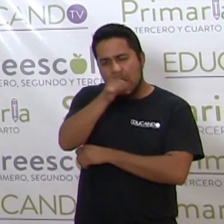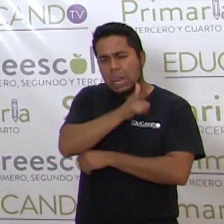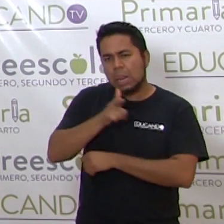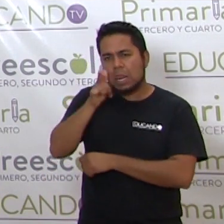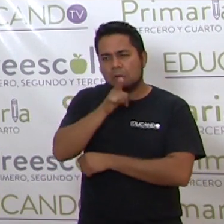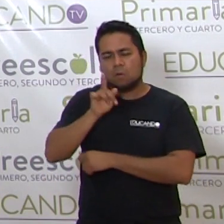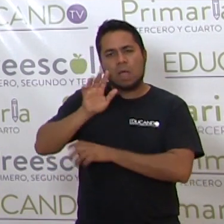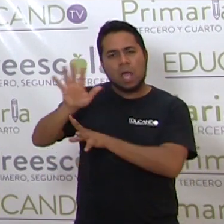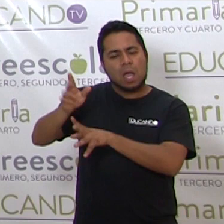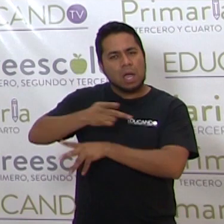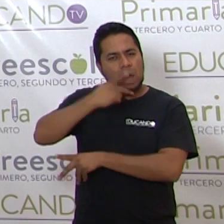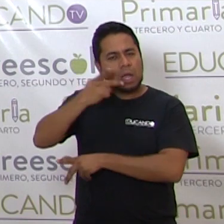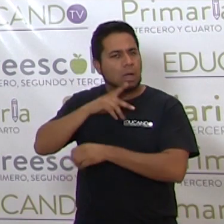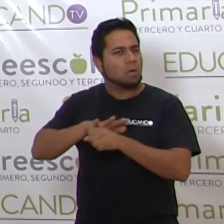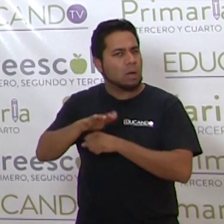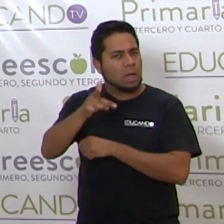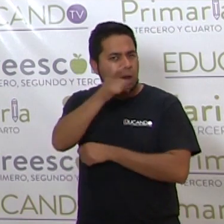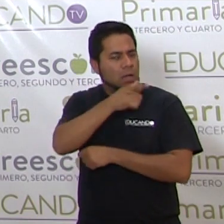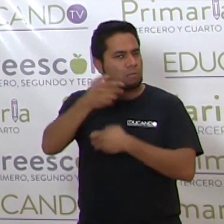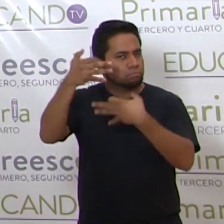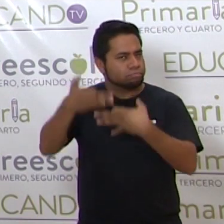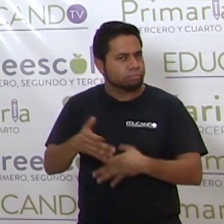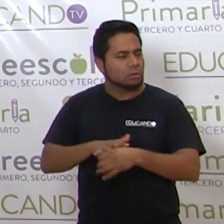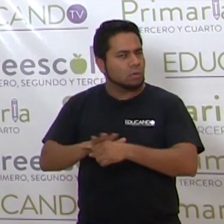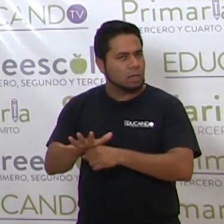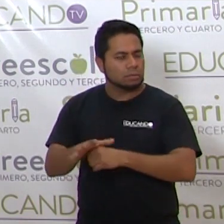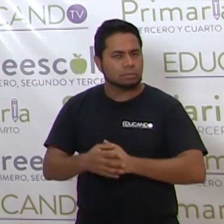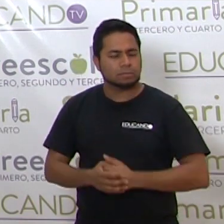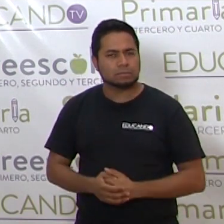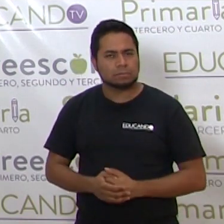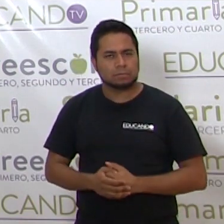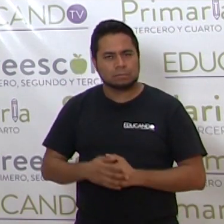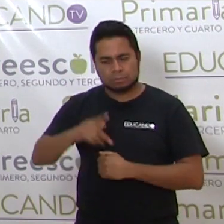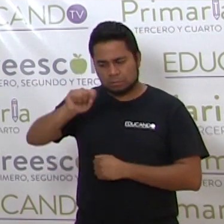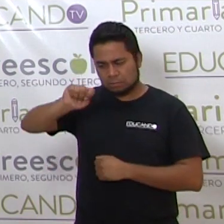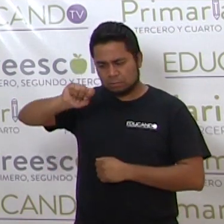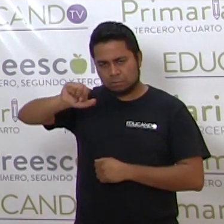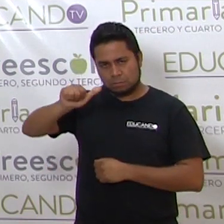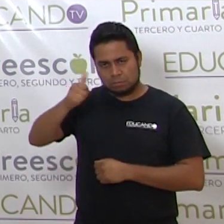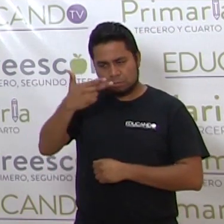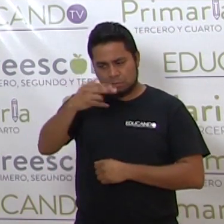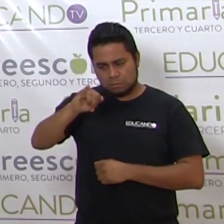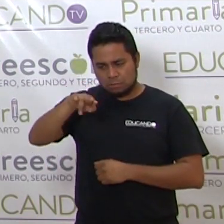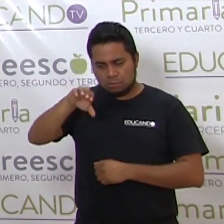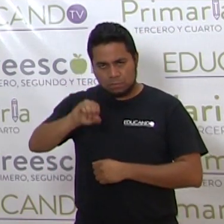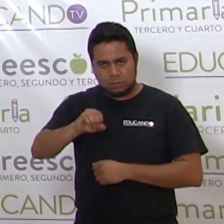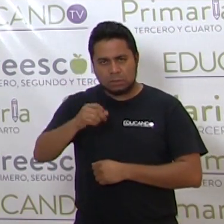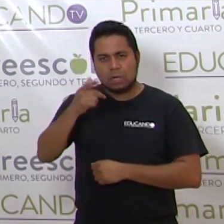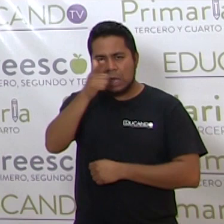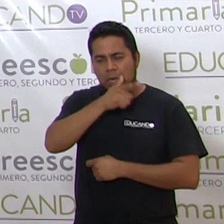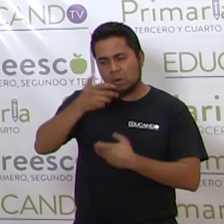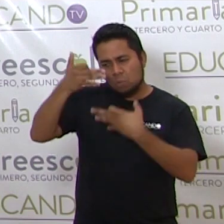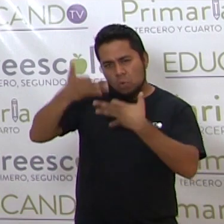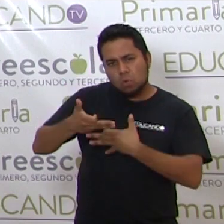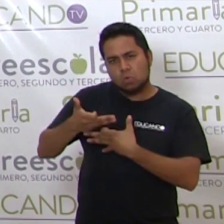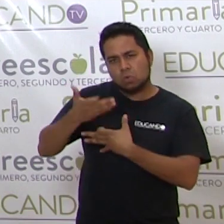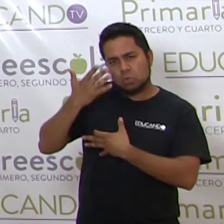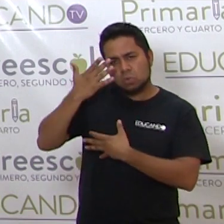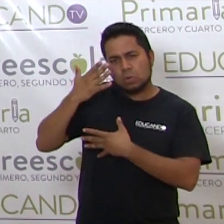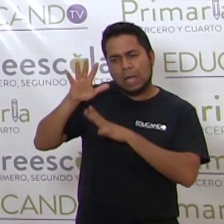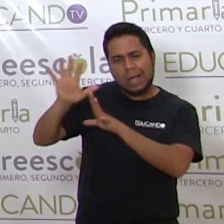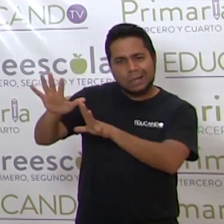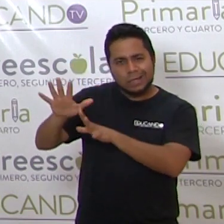creen que se abre ahí el camino la lengua originaria de ahí es el